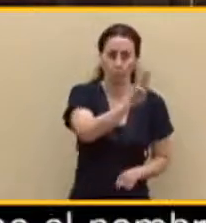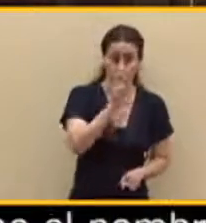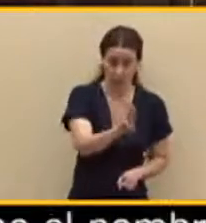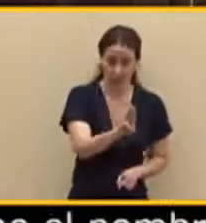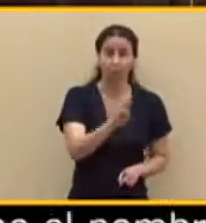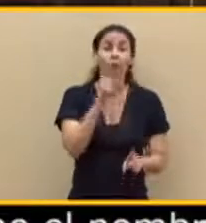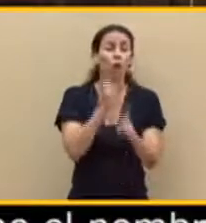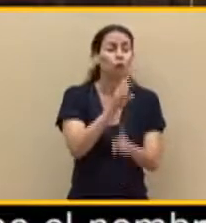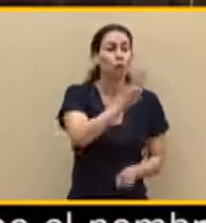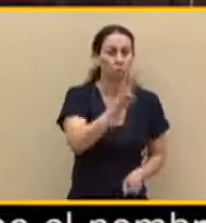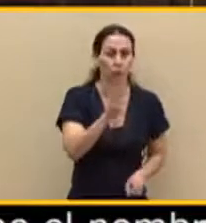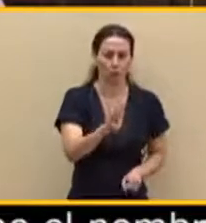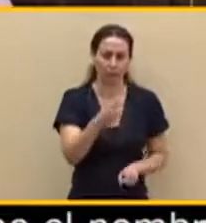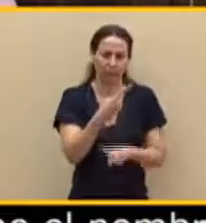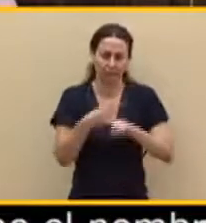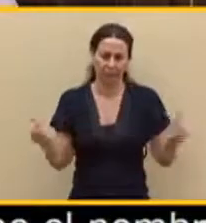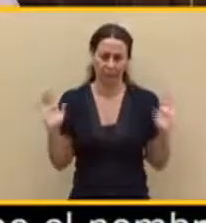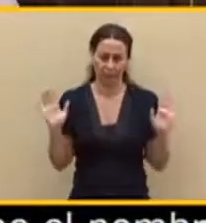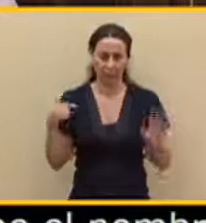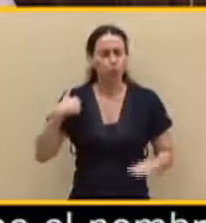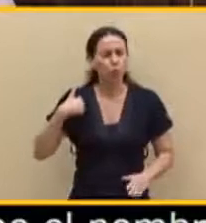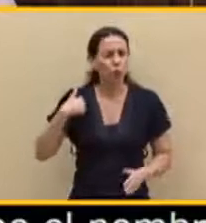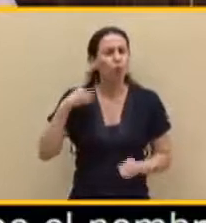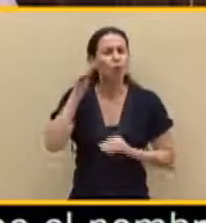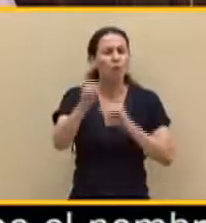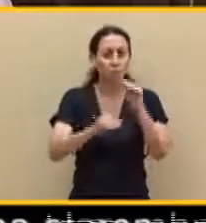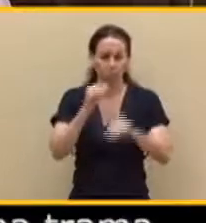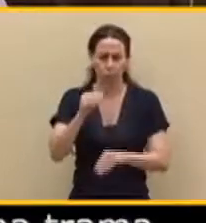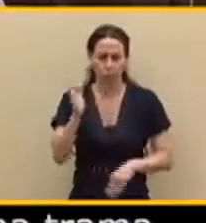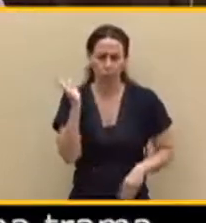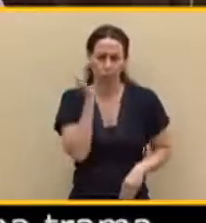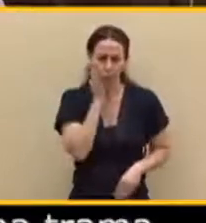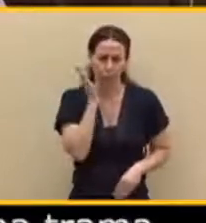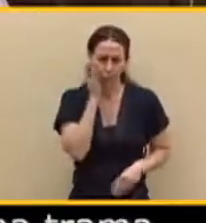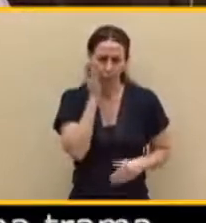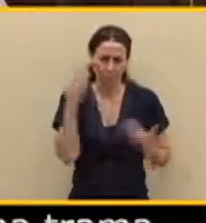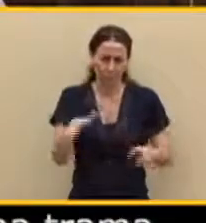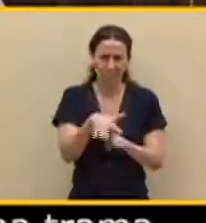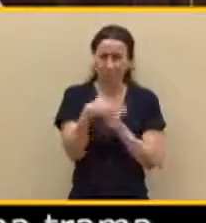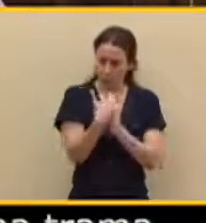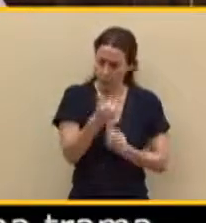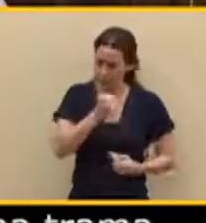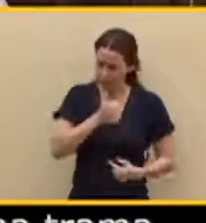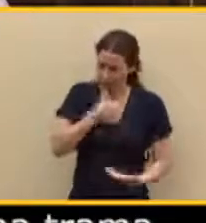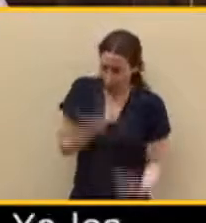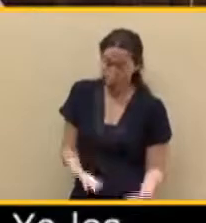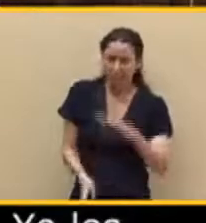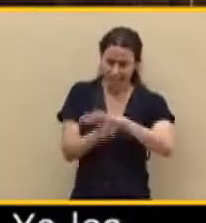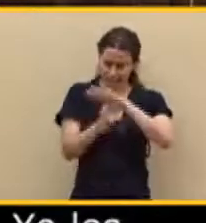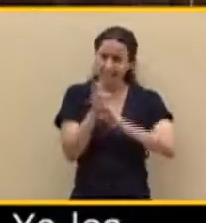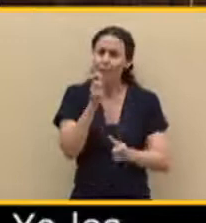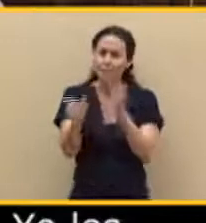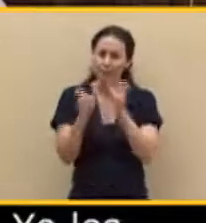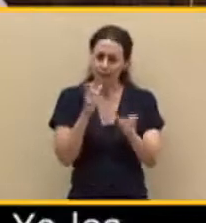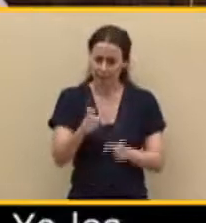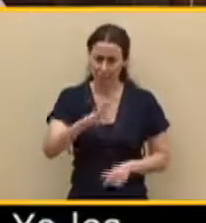distinta. Yo les pregunto, señorías, ¿con qué cara dura mantienen hoy estas palabras, señor ministro de Hacienda y Función Pública, señora